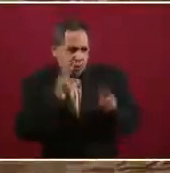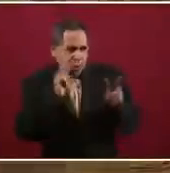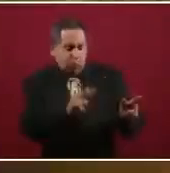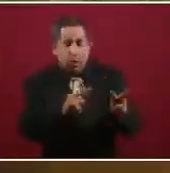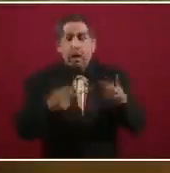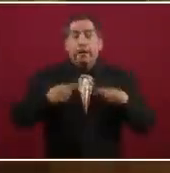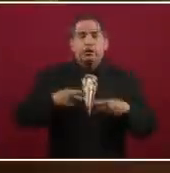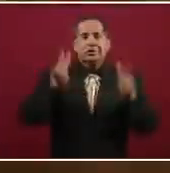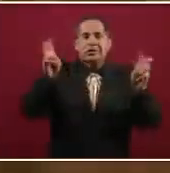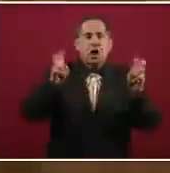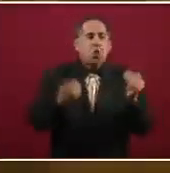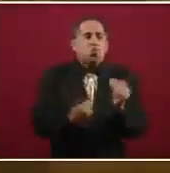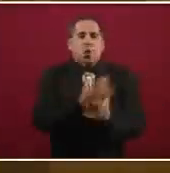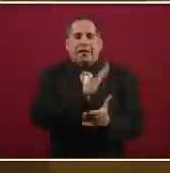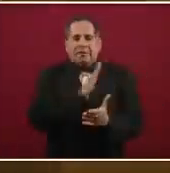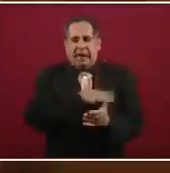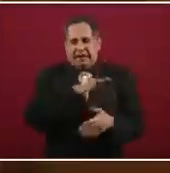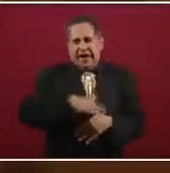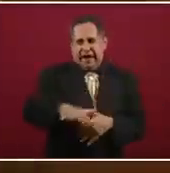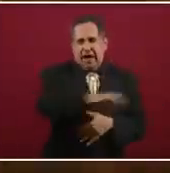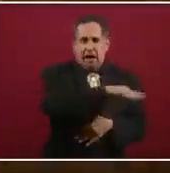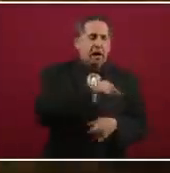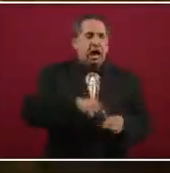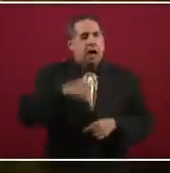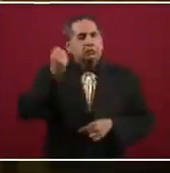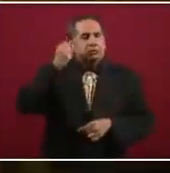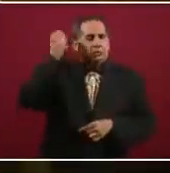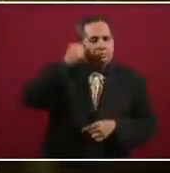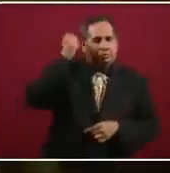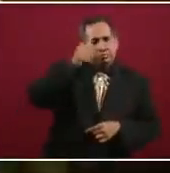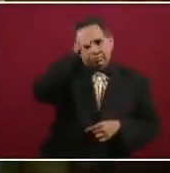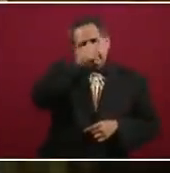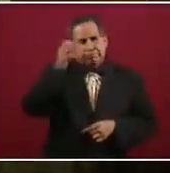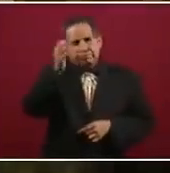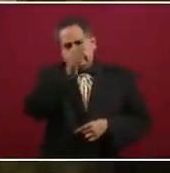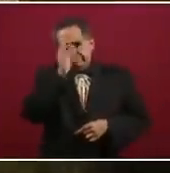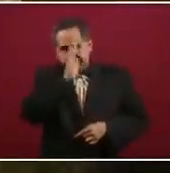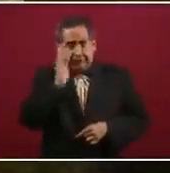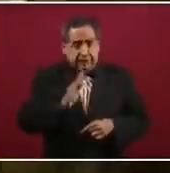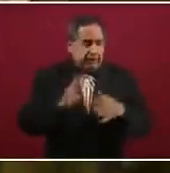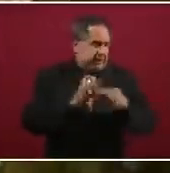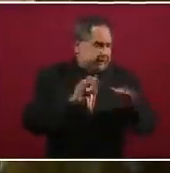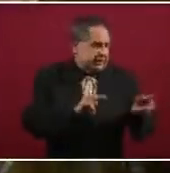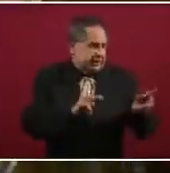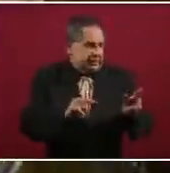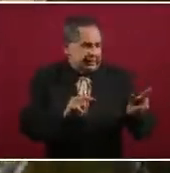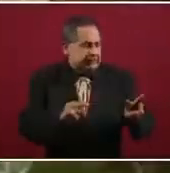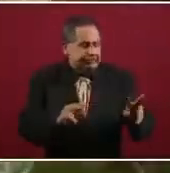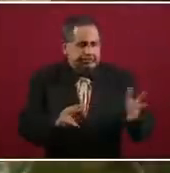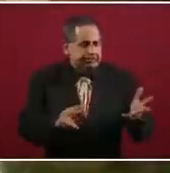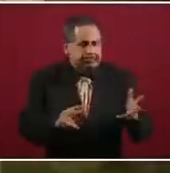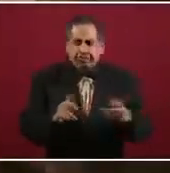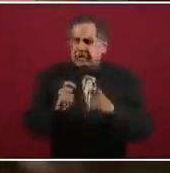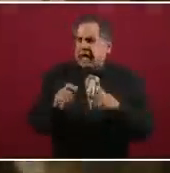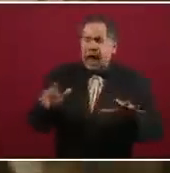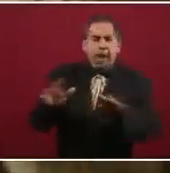tenían gracias a su trabajo parroquial. Convencido de que el cambio político no se daría por la vía pacífica, se levantó en armas